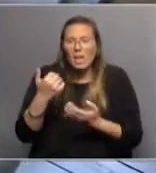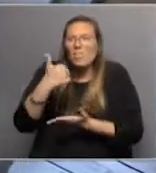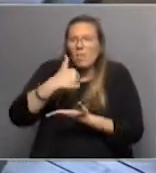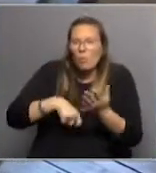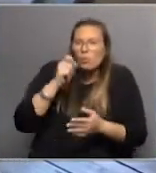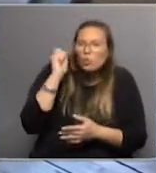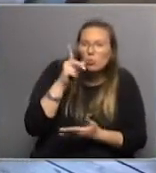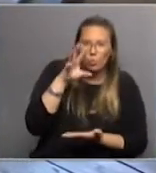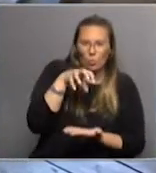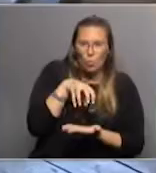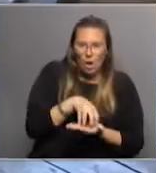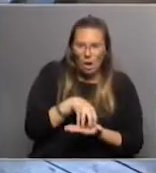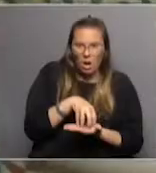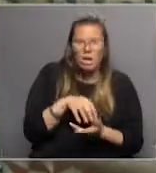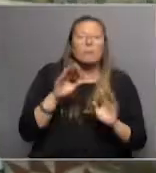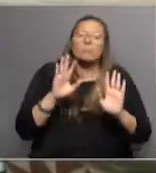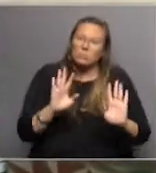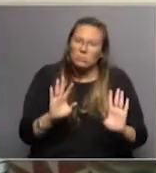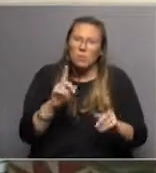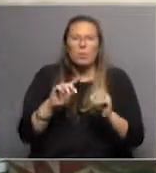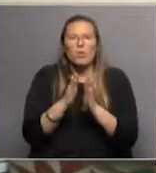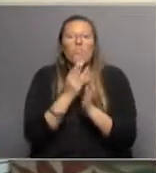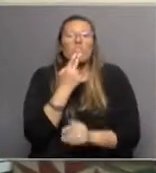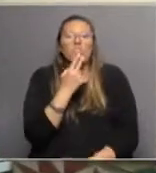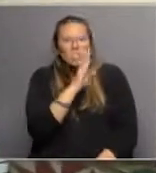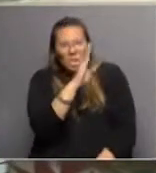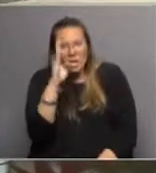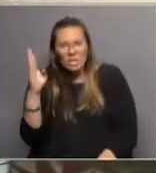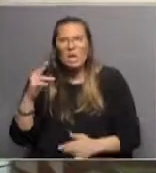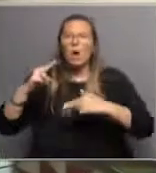tu librería, pero no en las vidrieras o en las